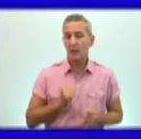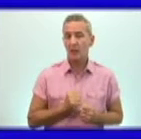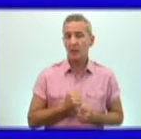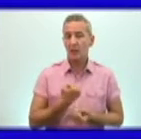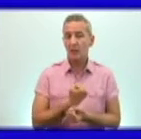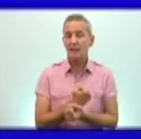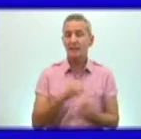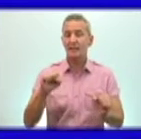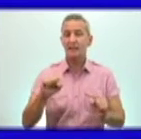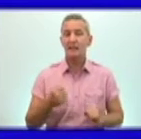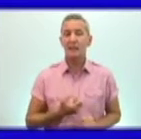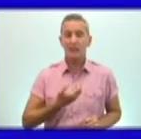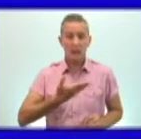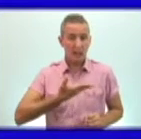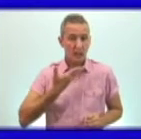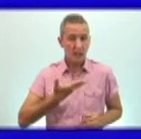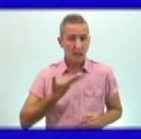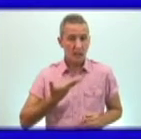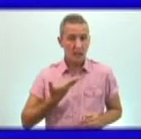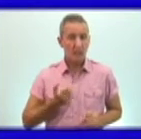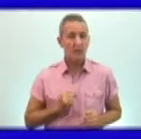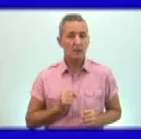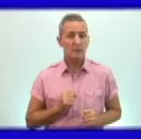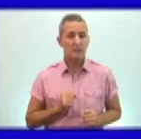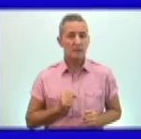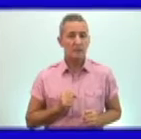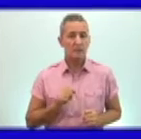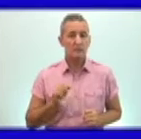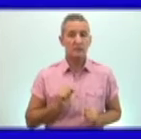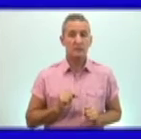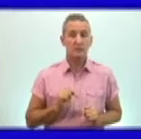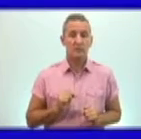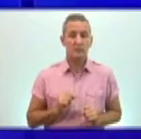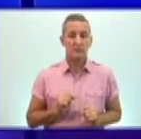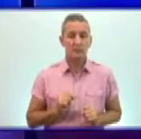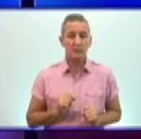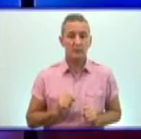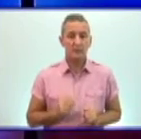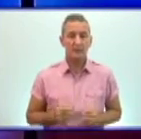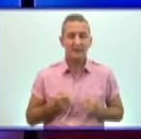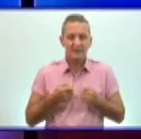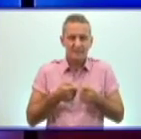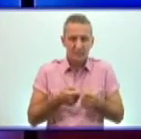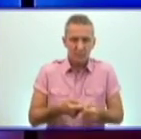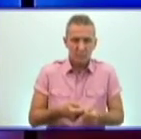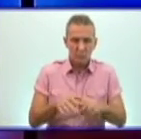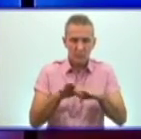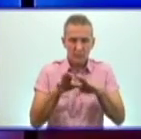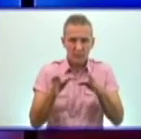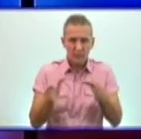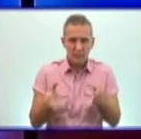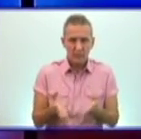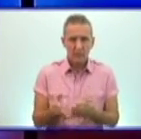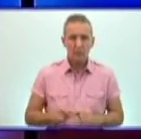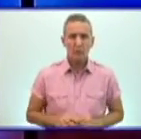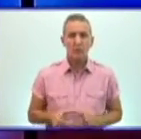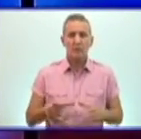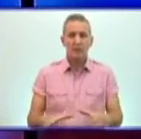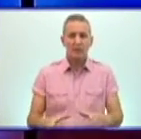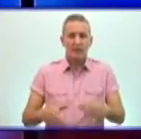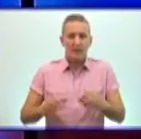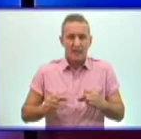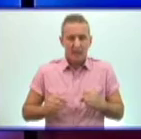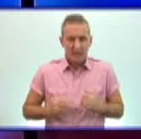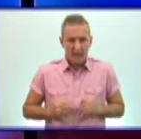libertad de expresión, la libertad y la libertad, esa es la democracia que se impone en el mundo. Es Es decir, usted asume una sociedad de